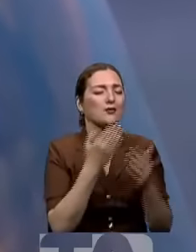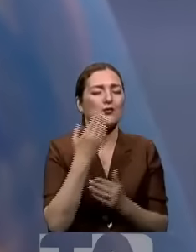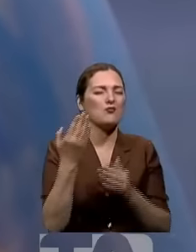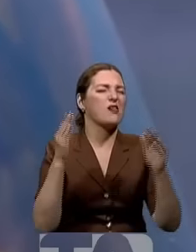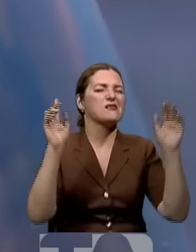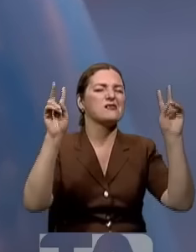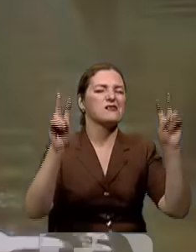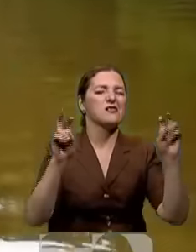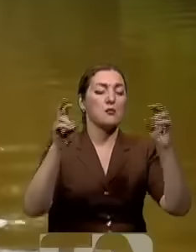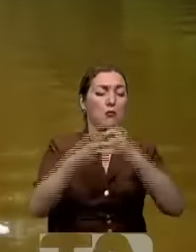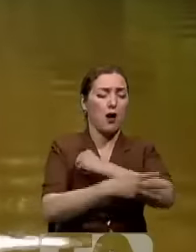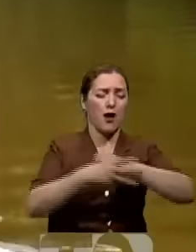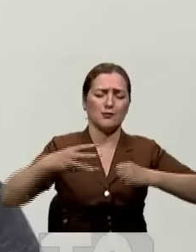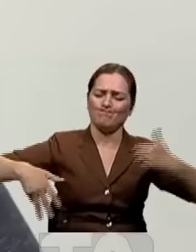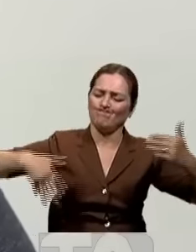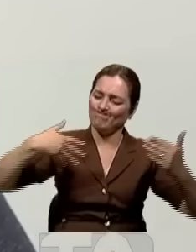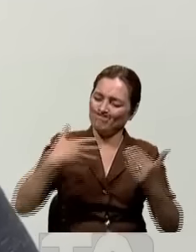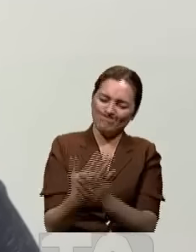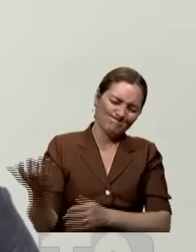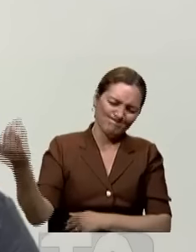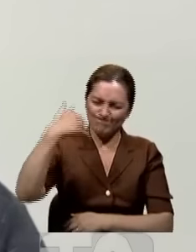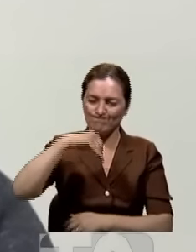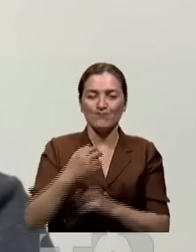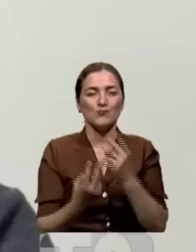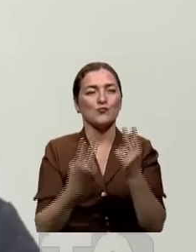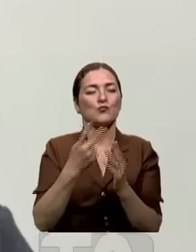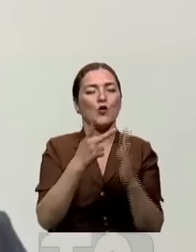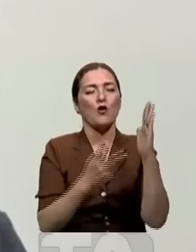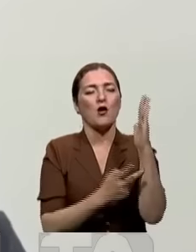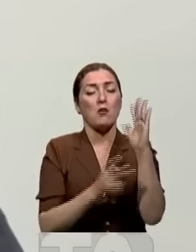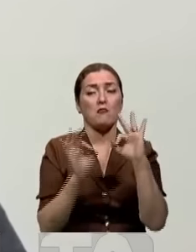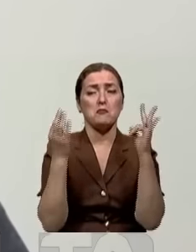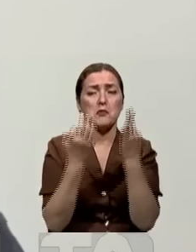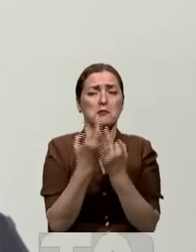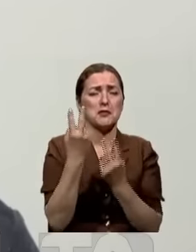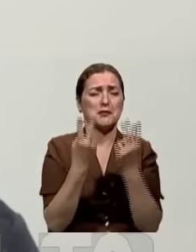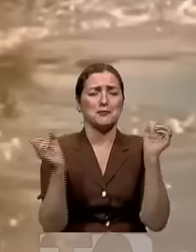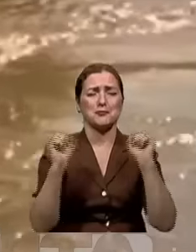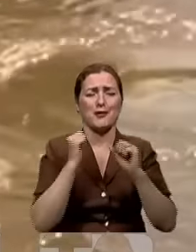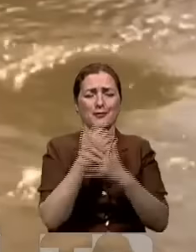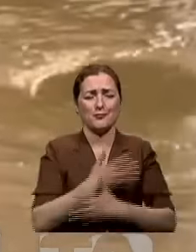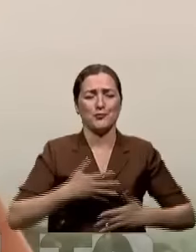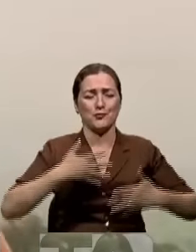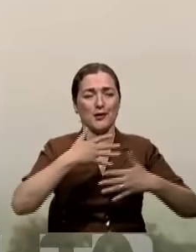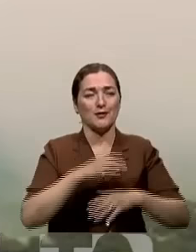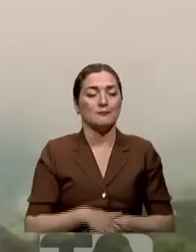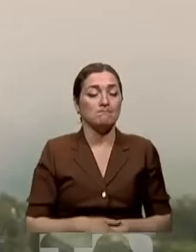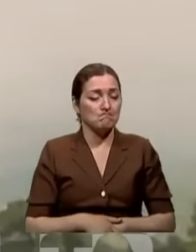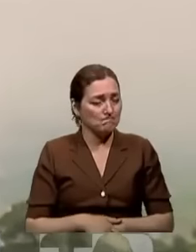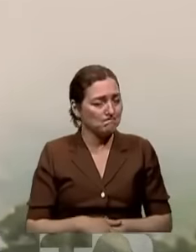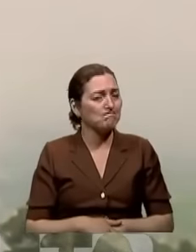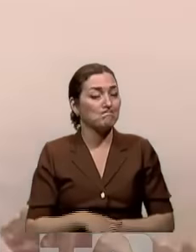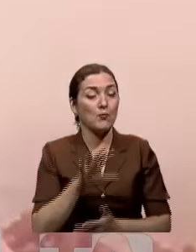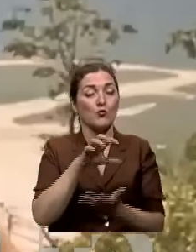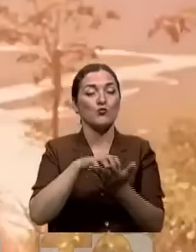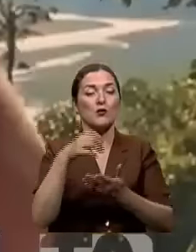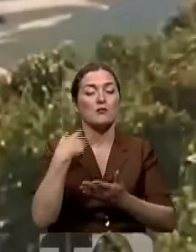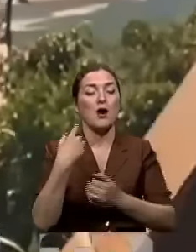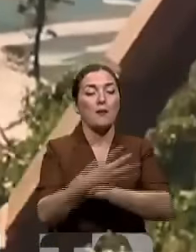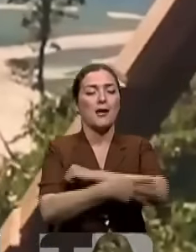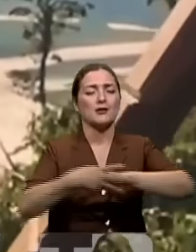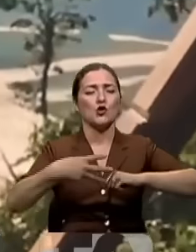eslogan Pastaza lo tiene todo. Una programación para toda la familia, para todos los públicos. Y es que sí, la provincia de Pastaza es un